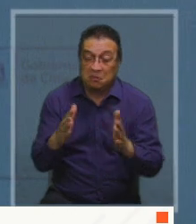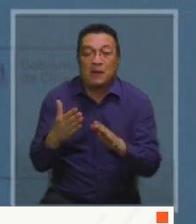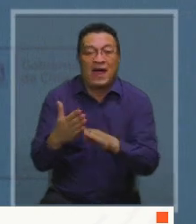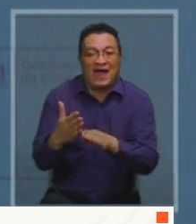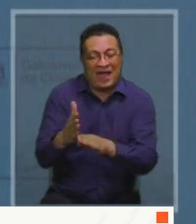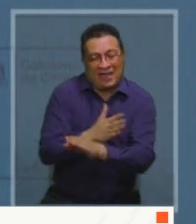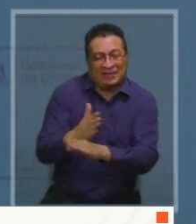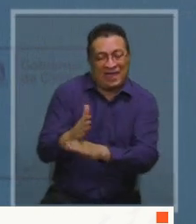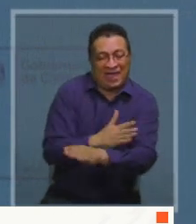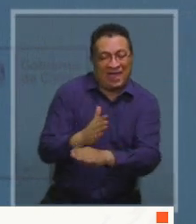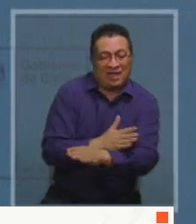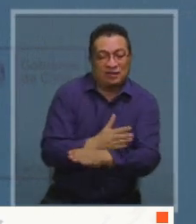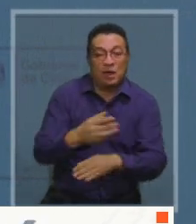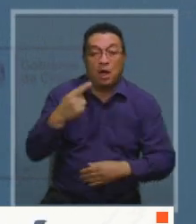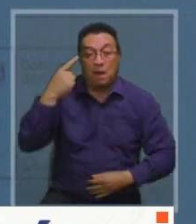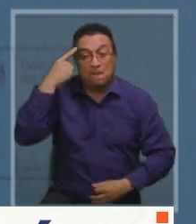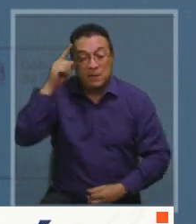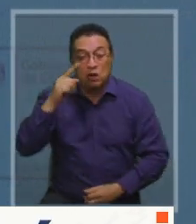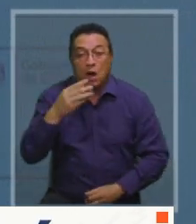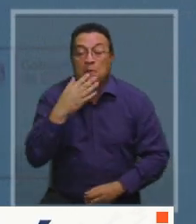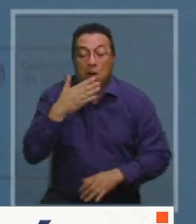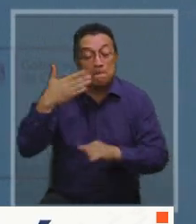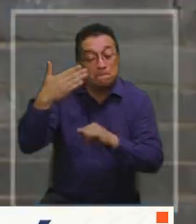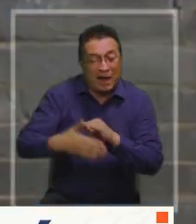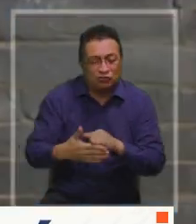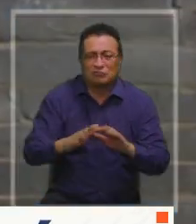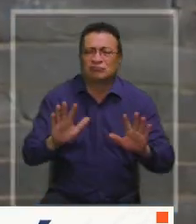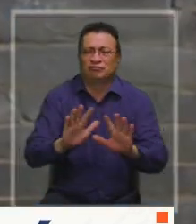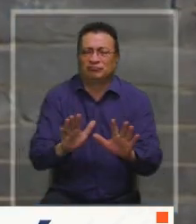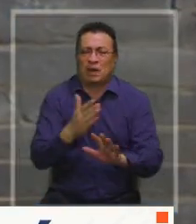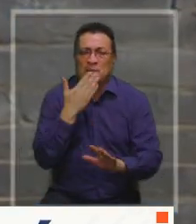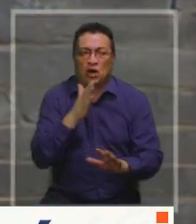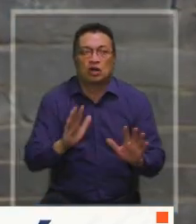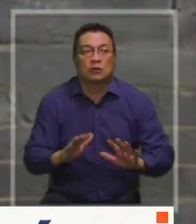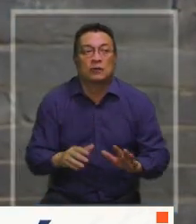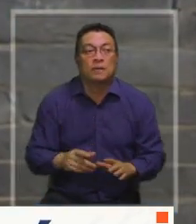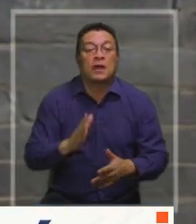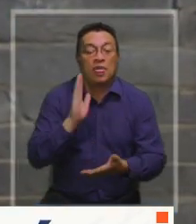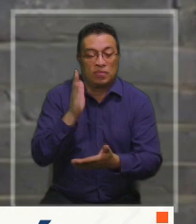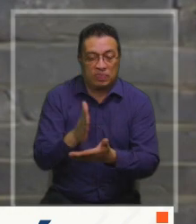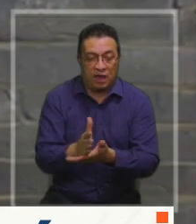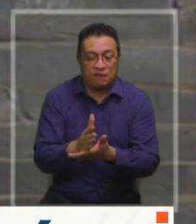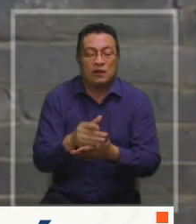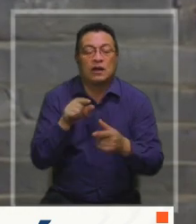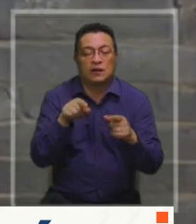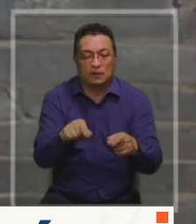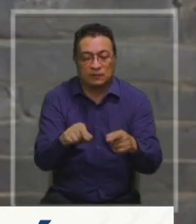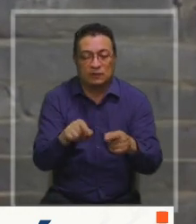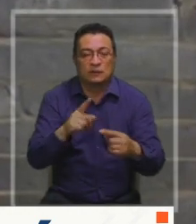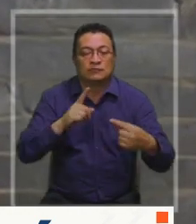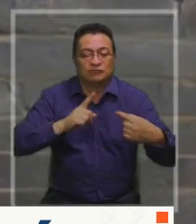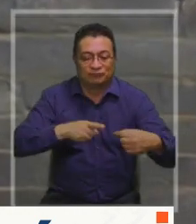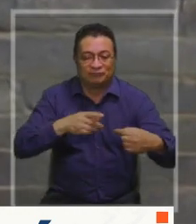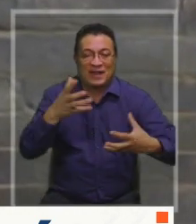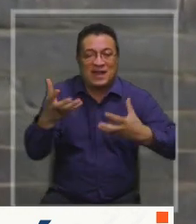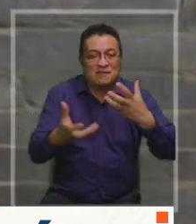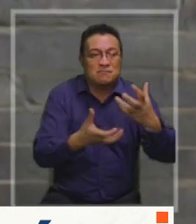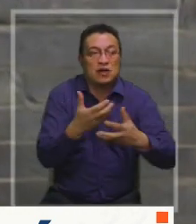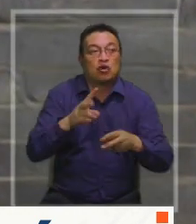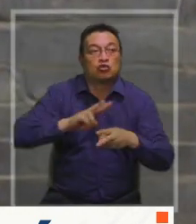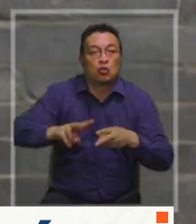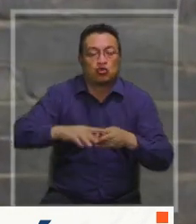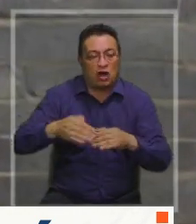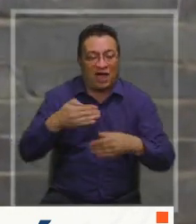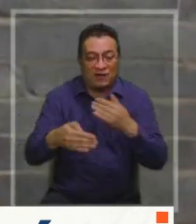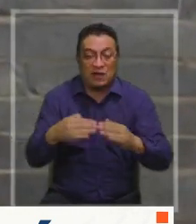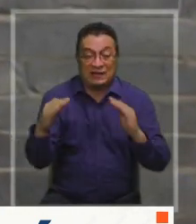antes, pero mejor no ponerse plazos específicos en eso. Hay que enfrentar el invierno con soluciones ya avanzadas.